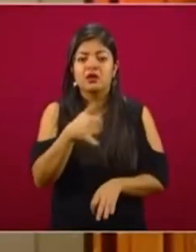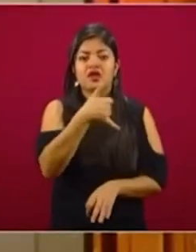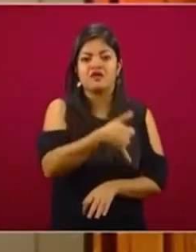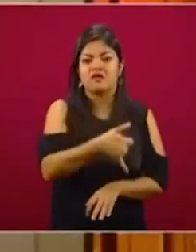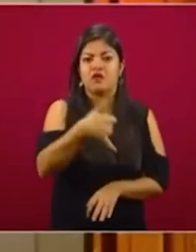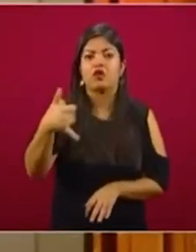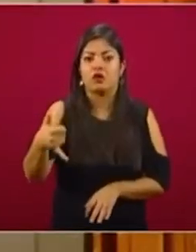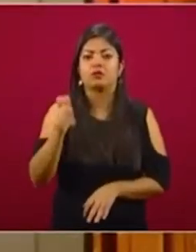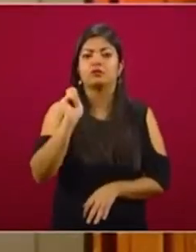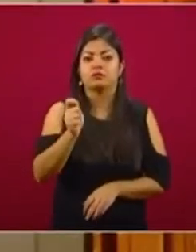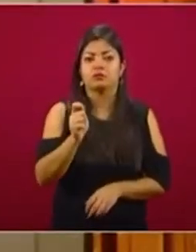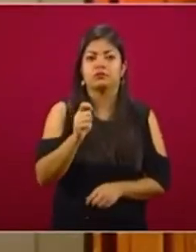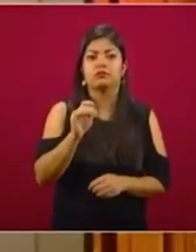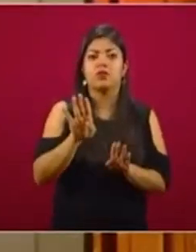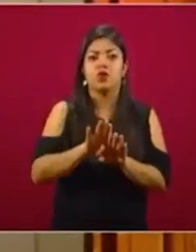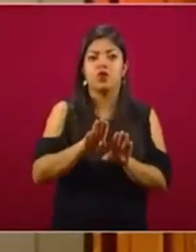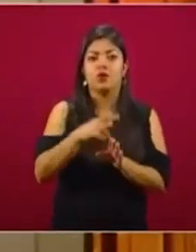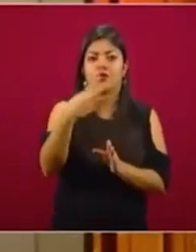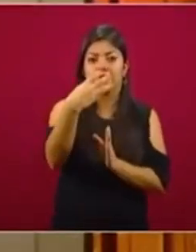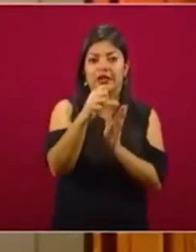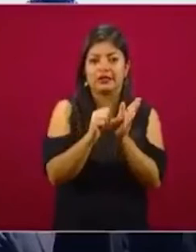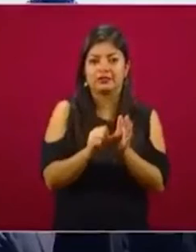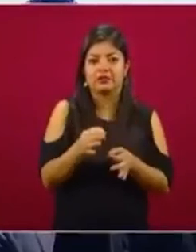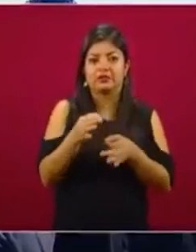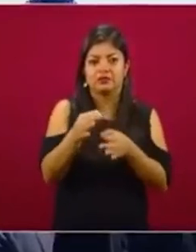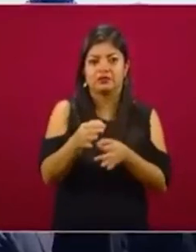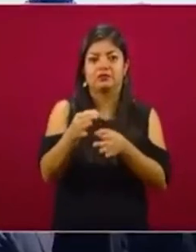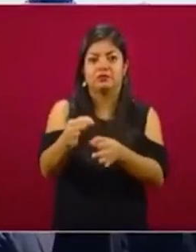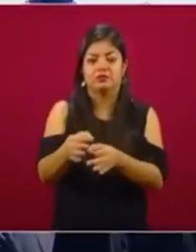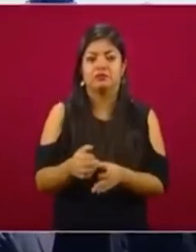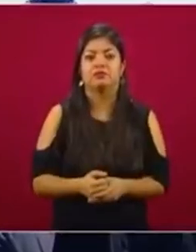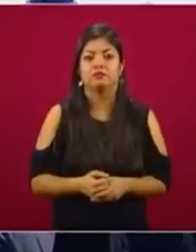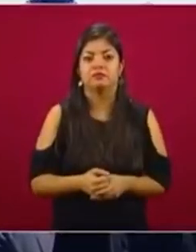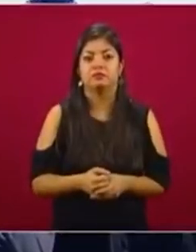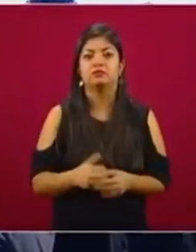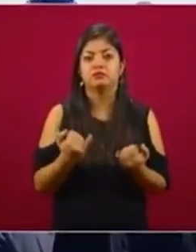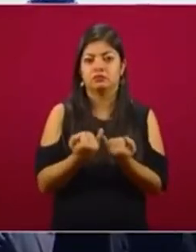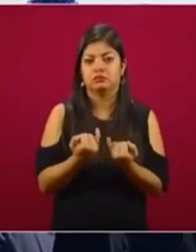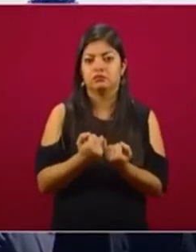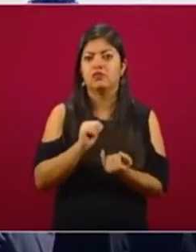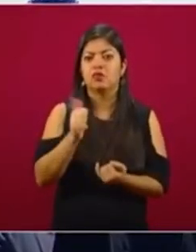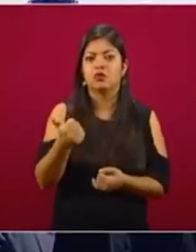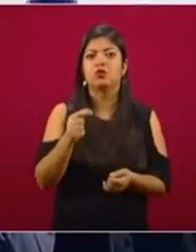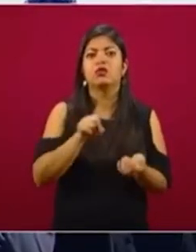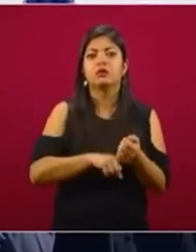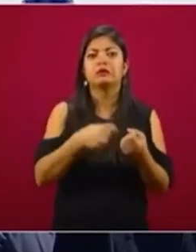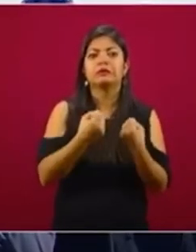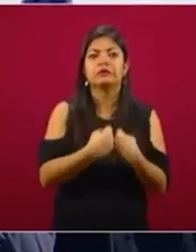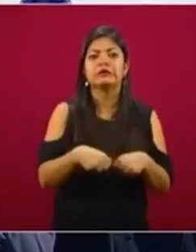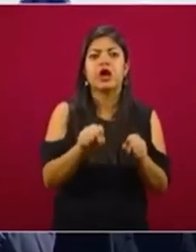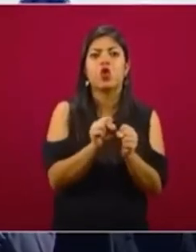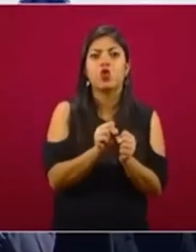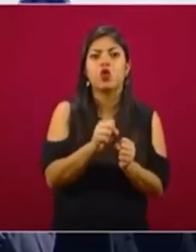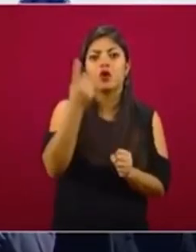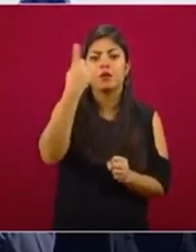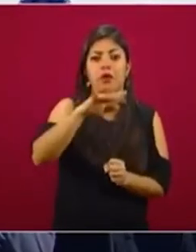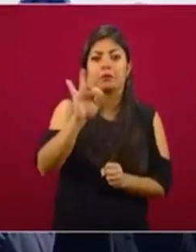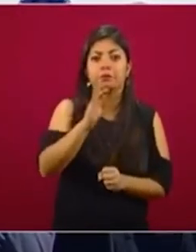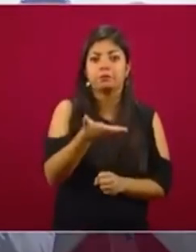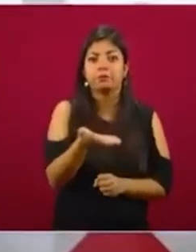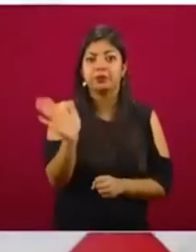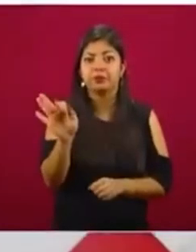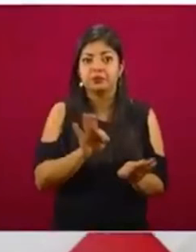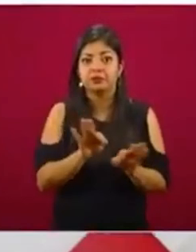cubrirá 3 meses de su mensualidad. En la que sigue, tenemos las medidas concretas, el seguro de desempleo de 3 meses sin